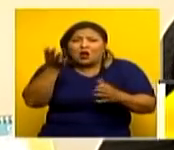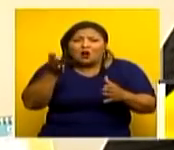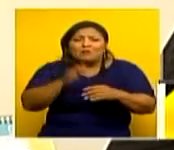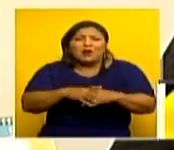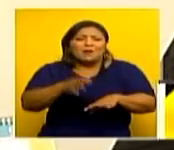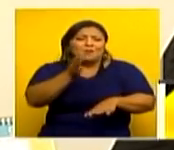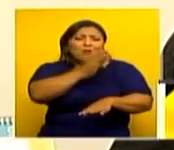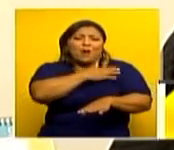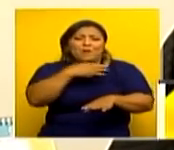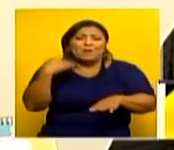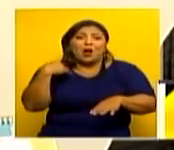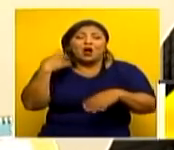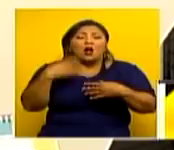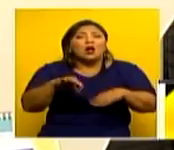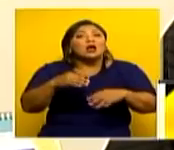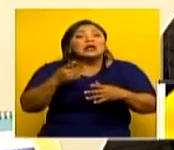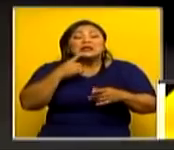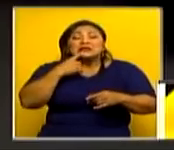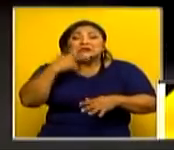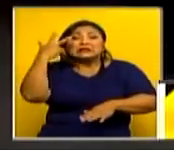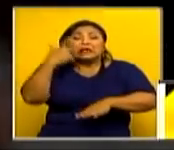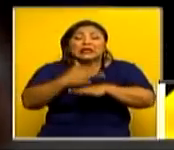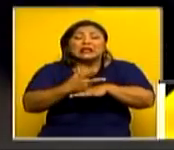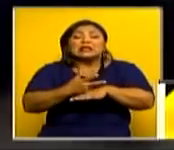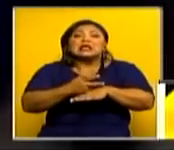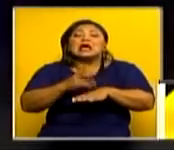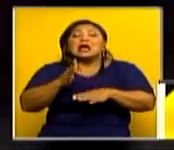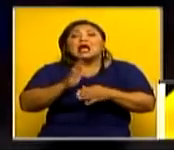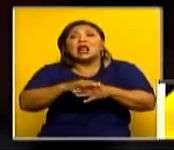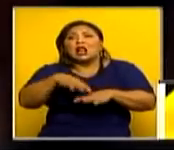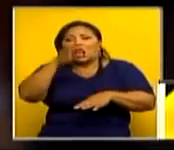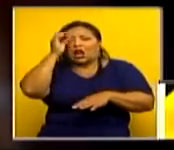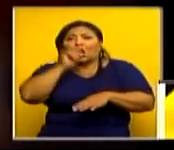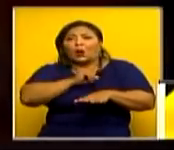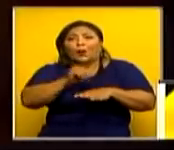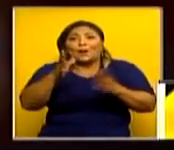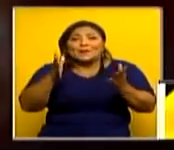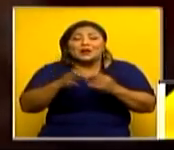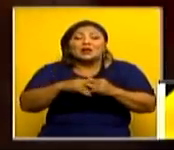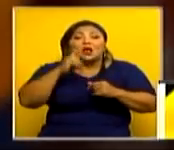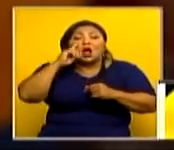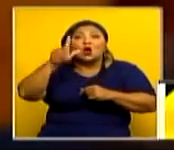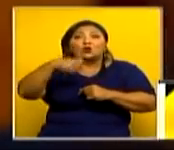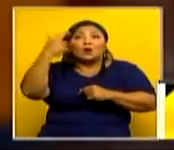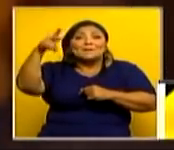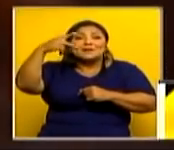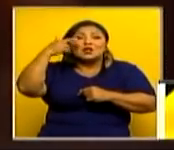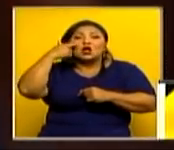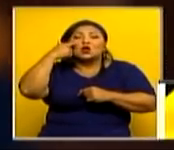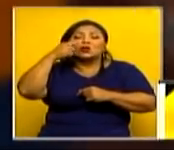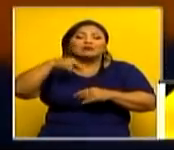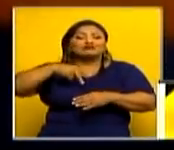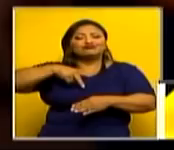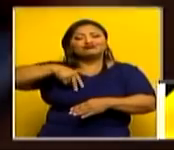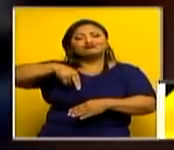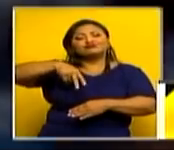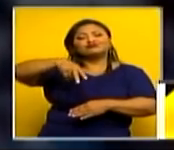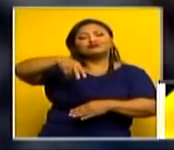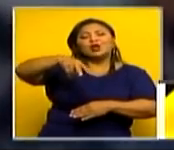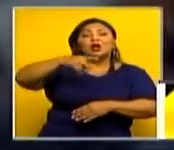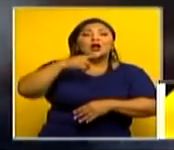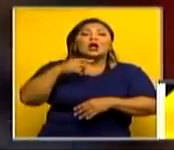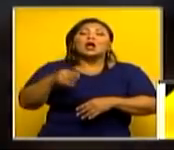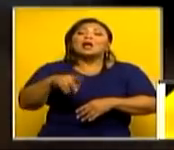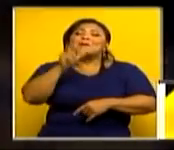heridas que lo incapacitan durante 3 días. La otra cara de la moneda es este video. donde los metropolitanos pasan por el mercado central sacando a